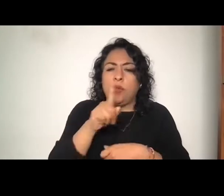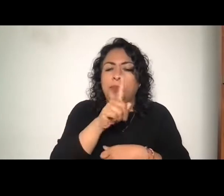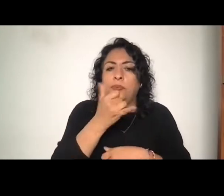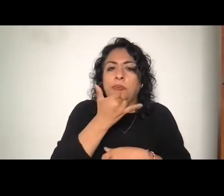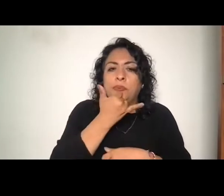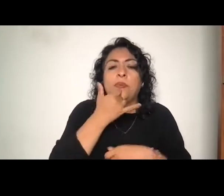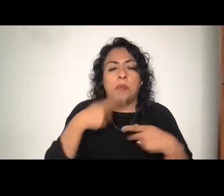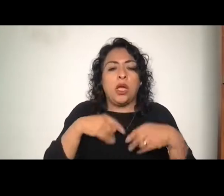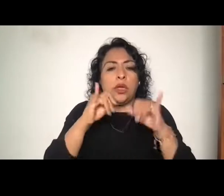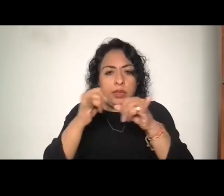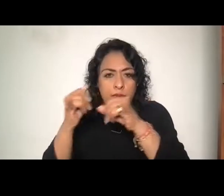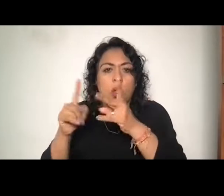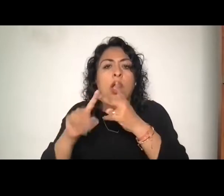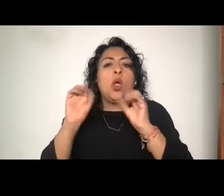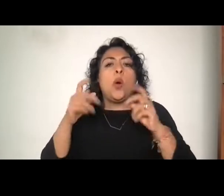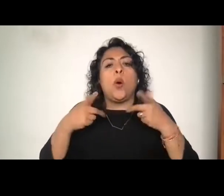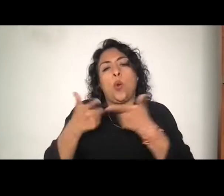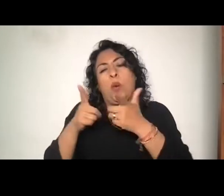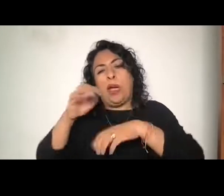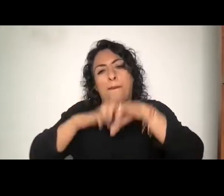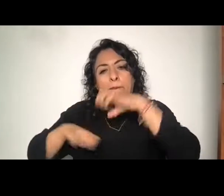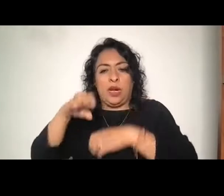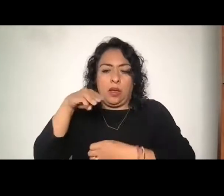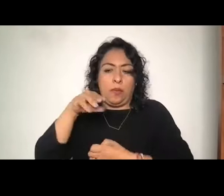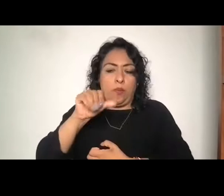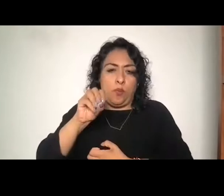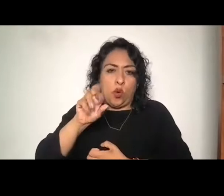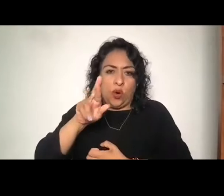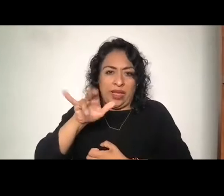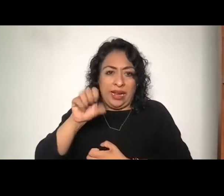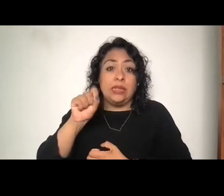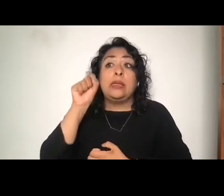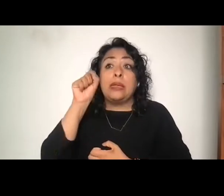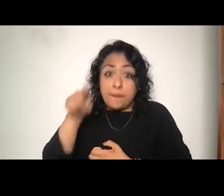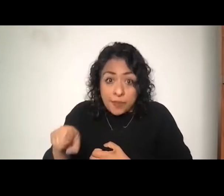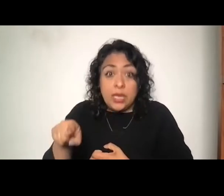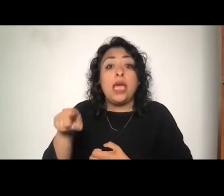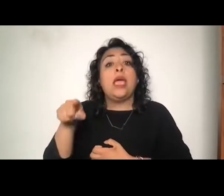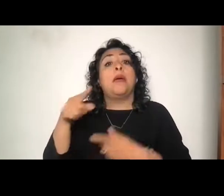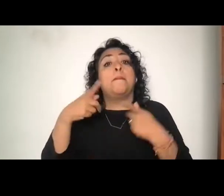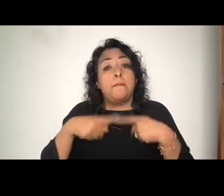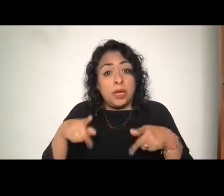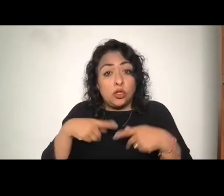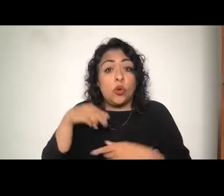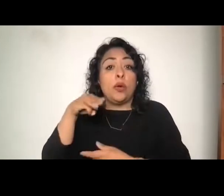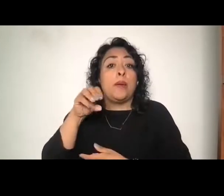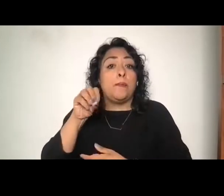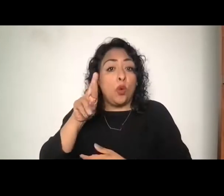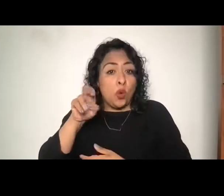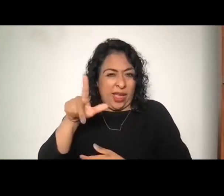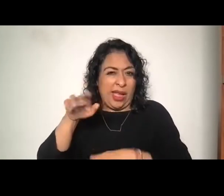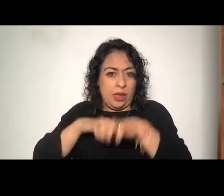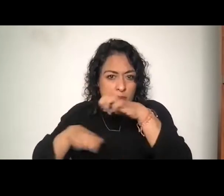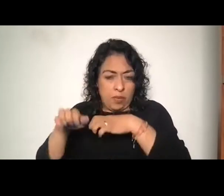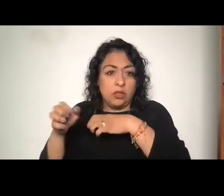físicas o de personas morales, también es para las personas morales donantes que tienen ingresos de